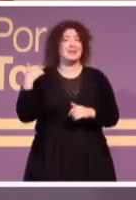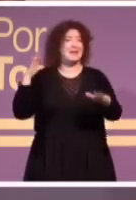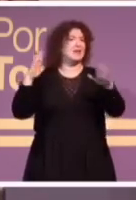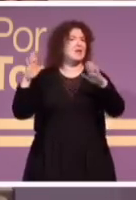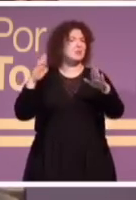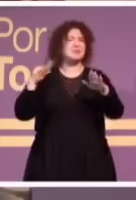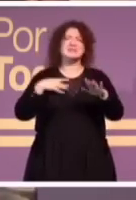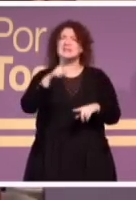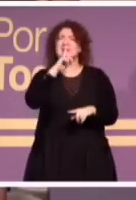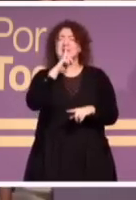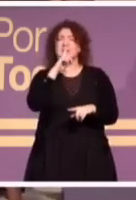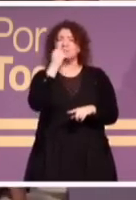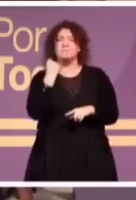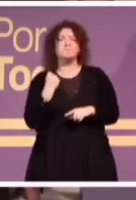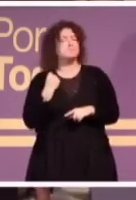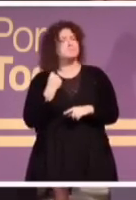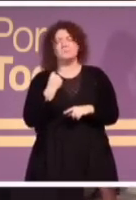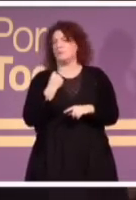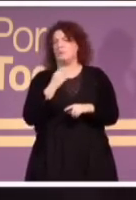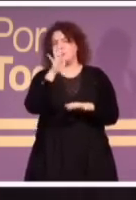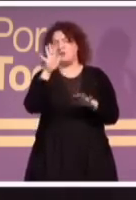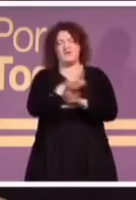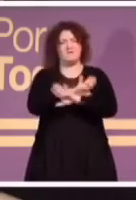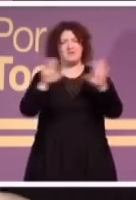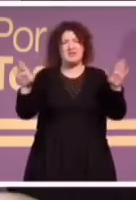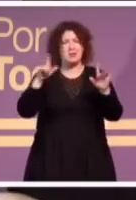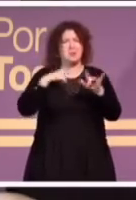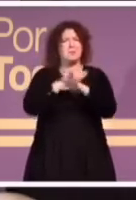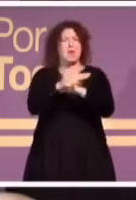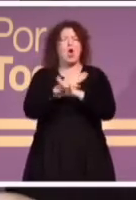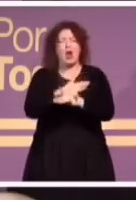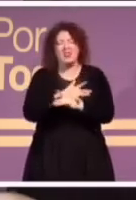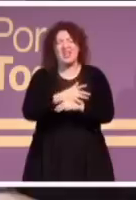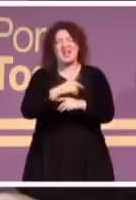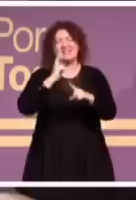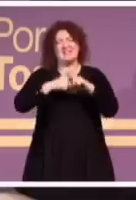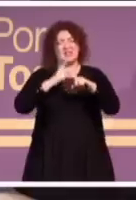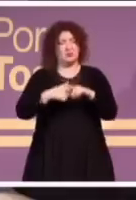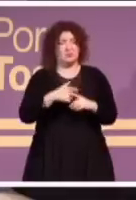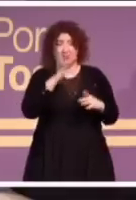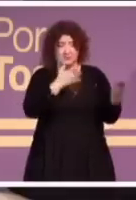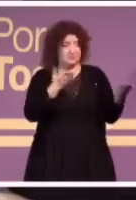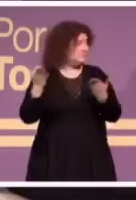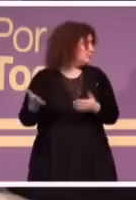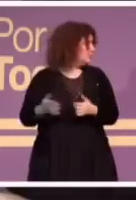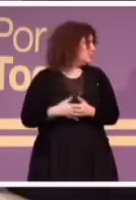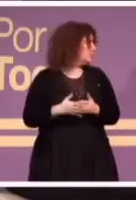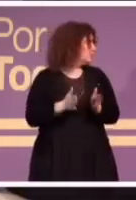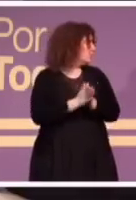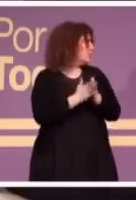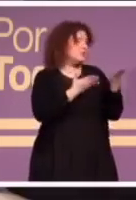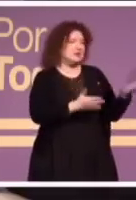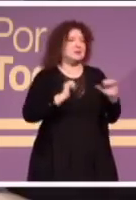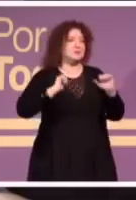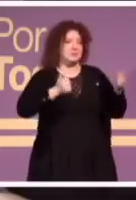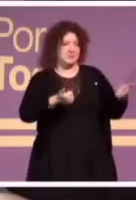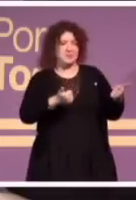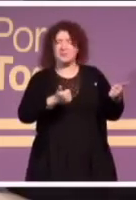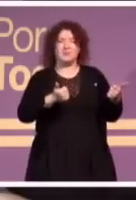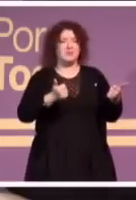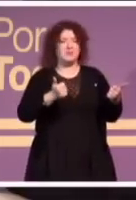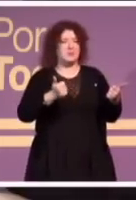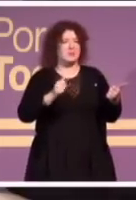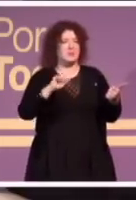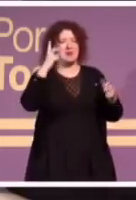el silencio en torno a las violencias sexuales. Y aquí tienen ustedes a la compañera que inició el primer